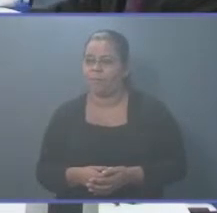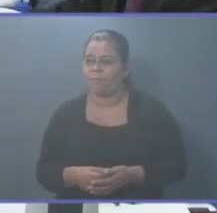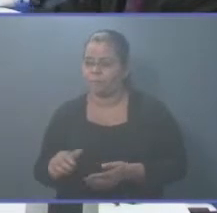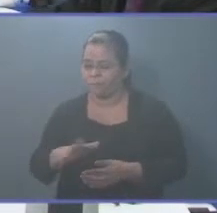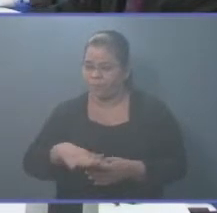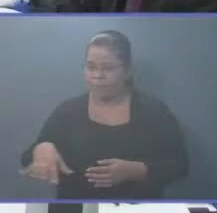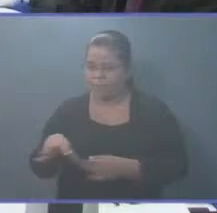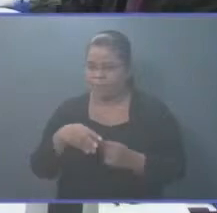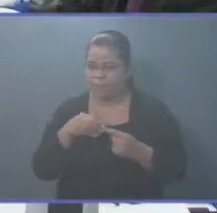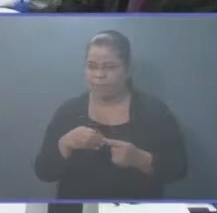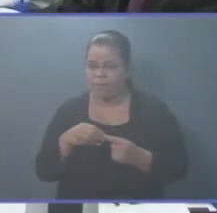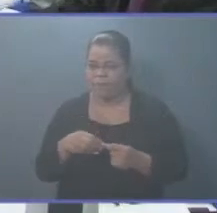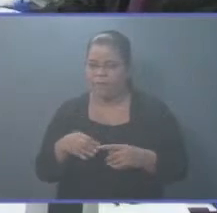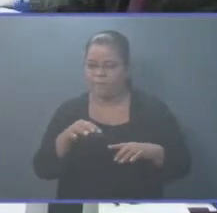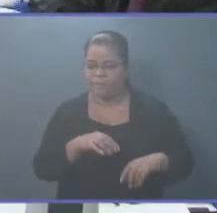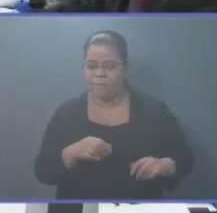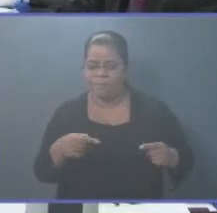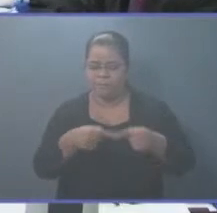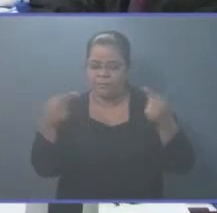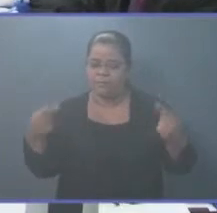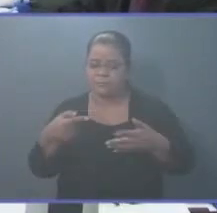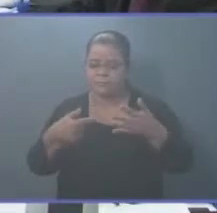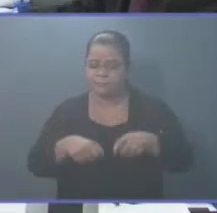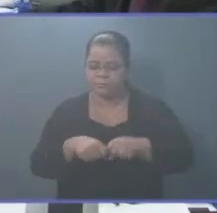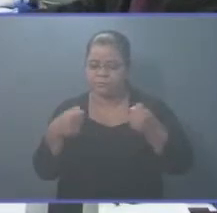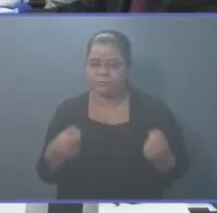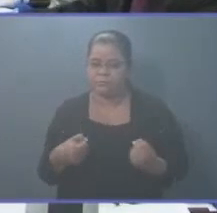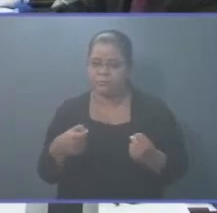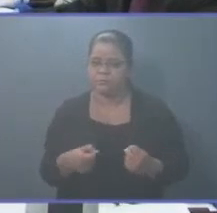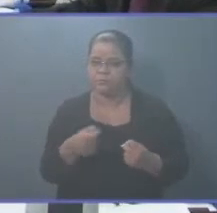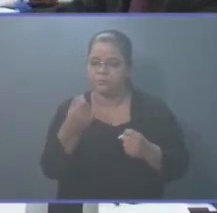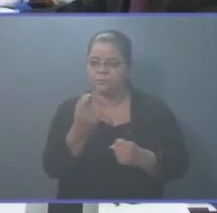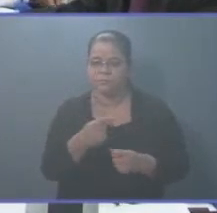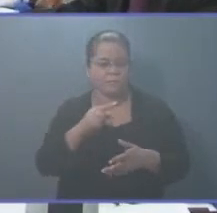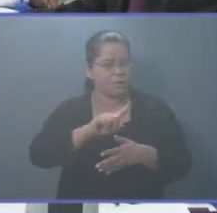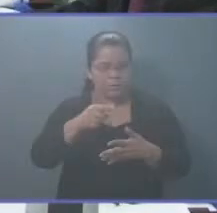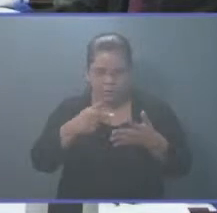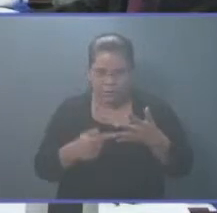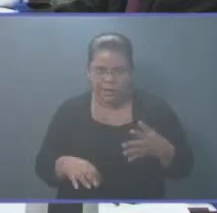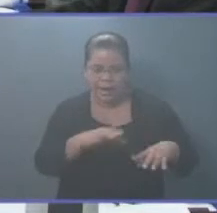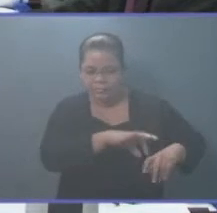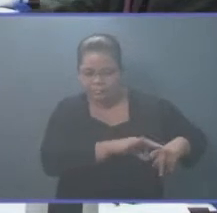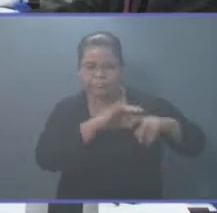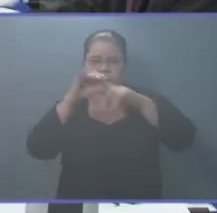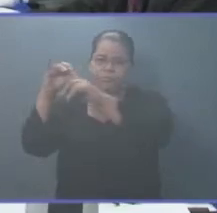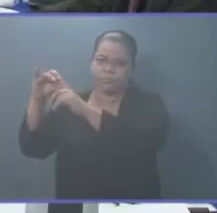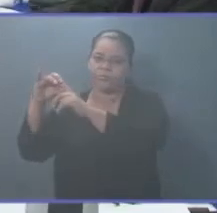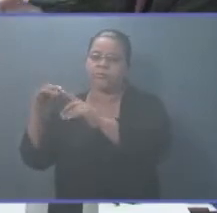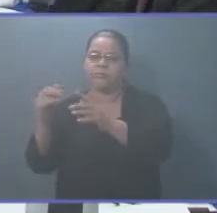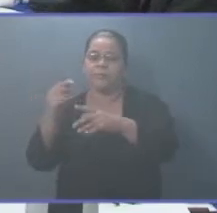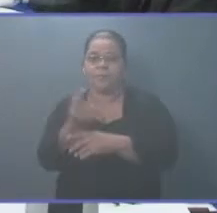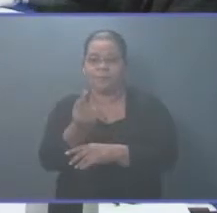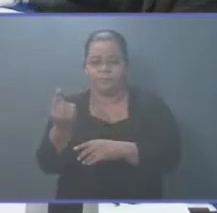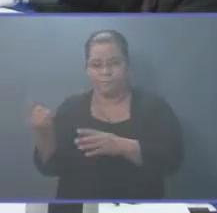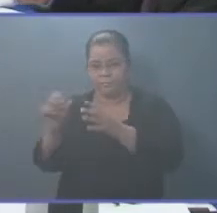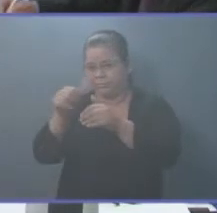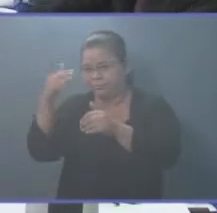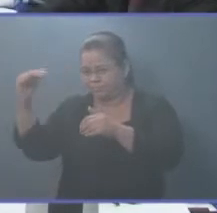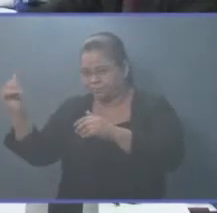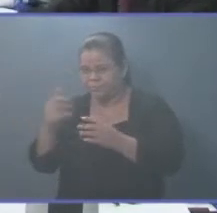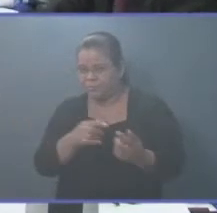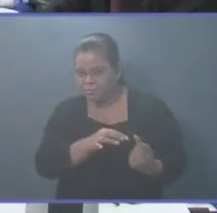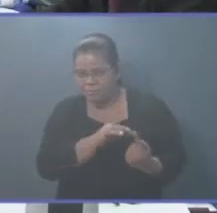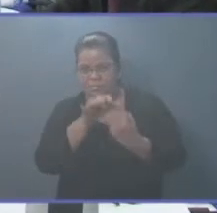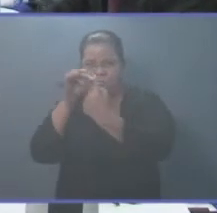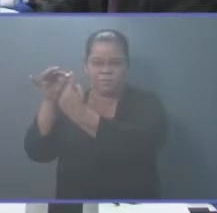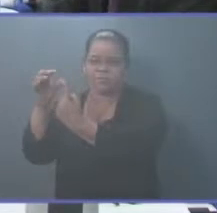Especializada. ajá, contra el delito de tráfico ilegal de personas de la Policía Nacional Civil,